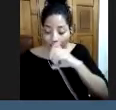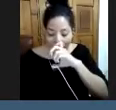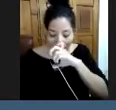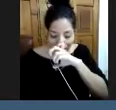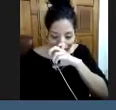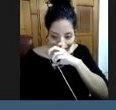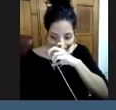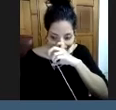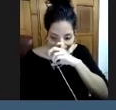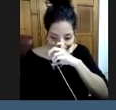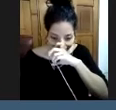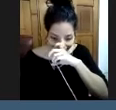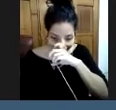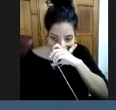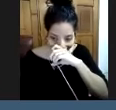Bueno.